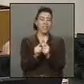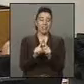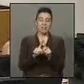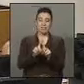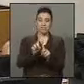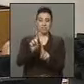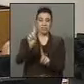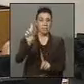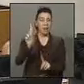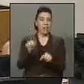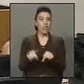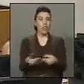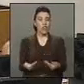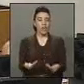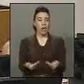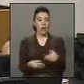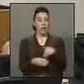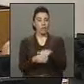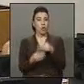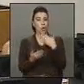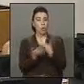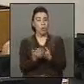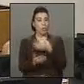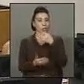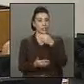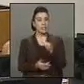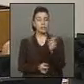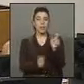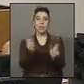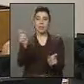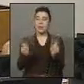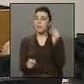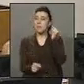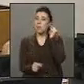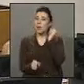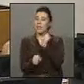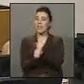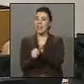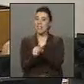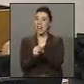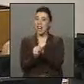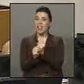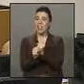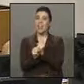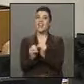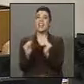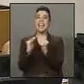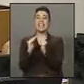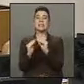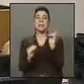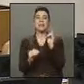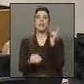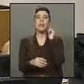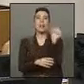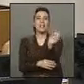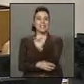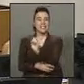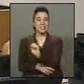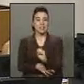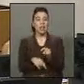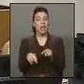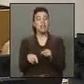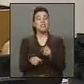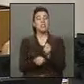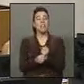está votando. Cuando hablamos de trabajadoras de casa particular, hablamos de uno de los trabajos más precarizados en nuestro